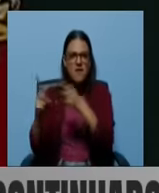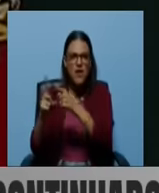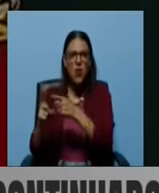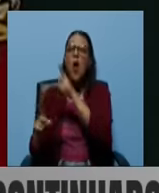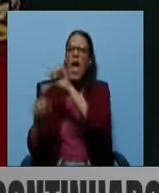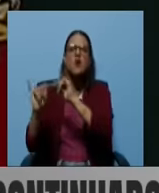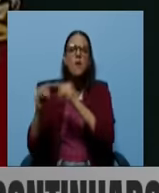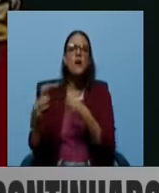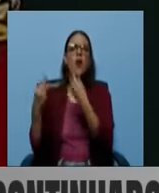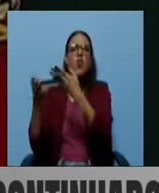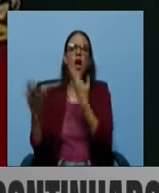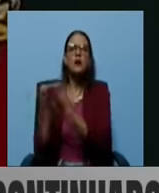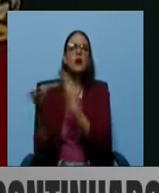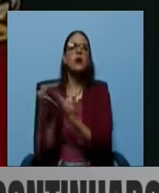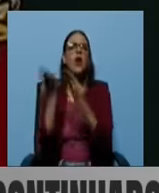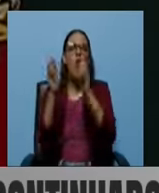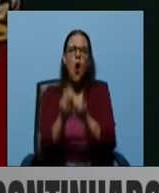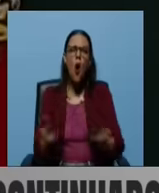Que ellos lo quemaron vivo.